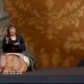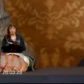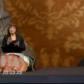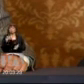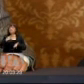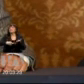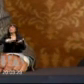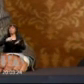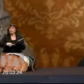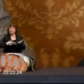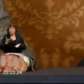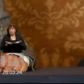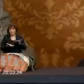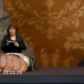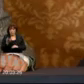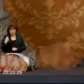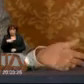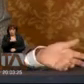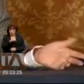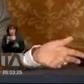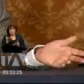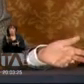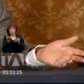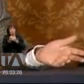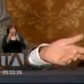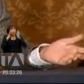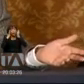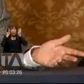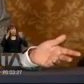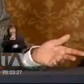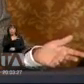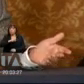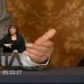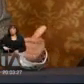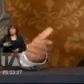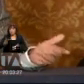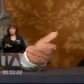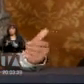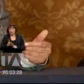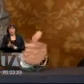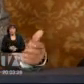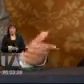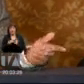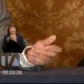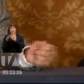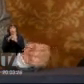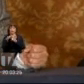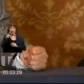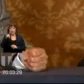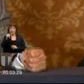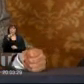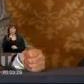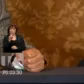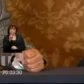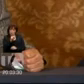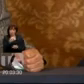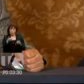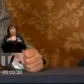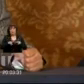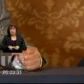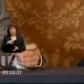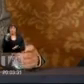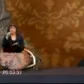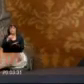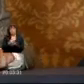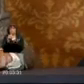pasa. A veces quieren trato personalizado. La compañera Paola Pavón es compañera, digo, porque pertenecíamos antes al mismo movimiento